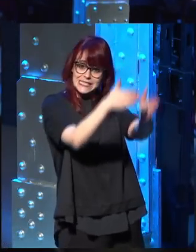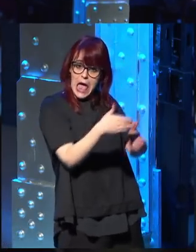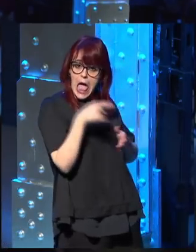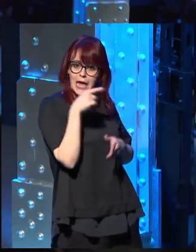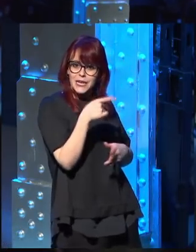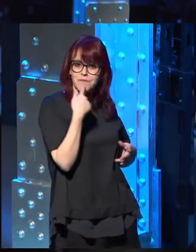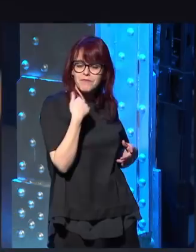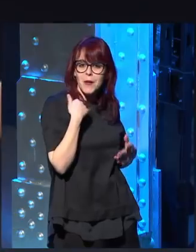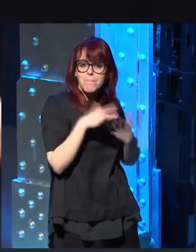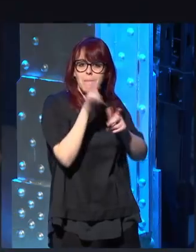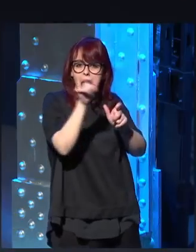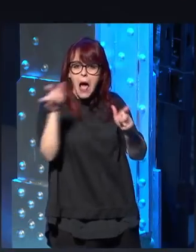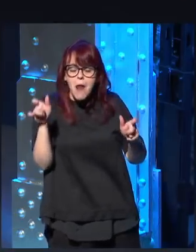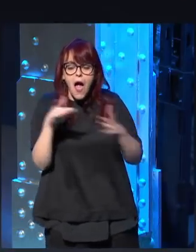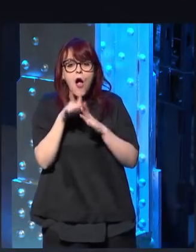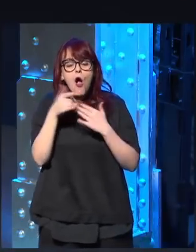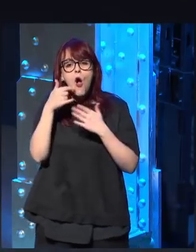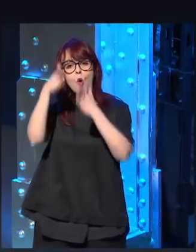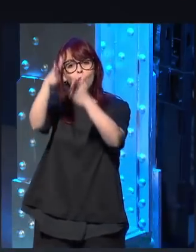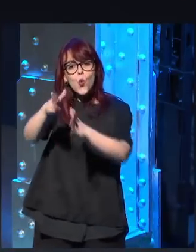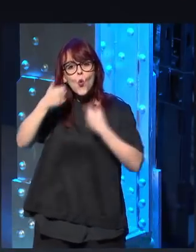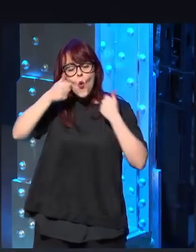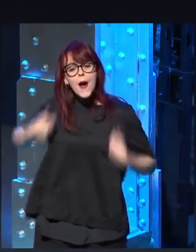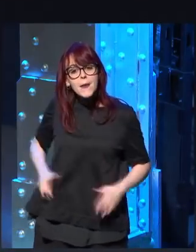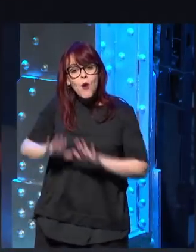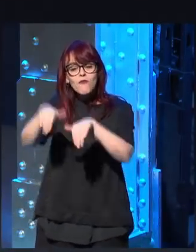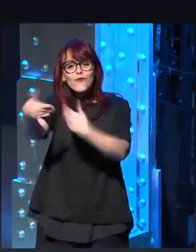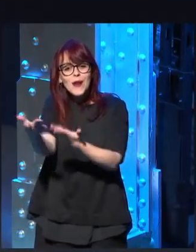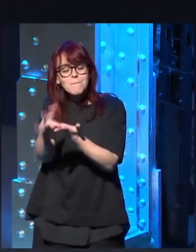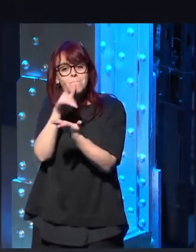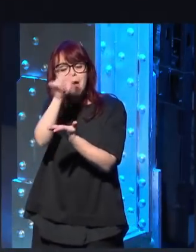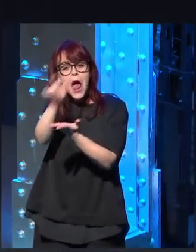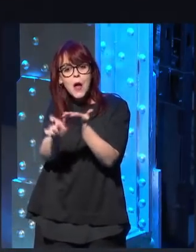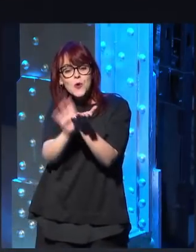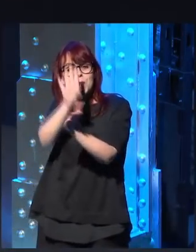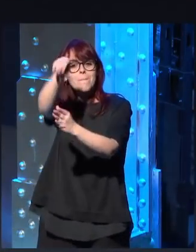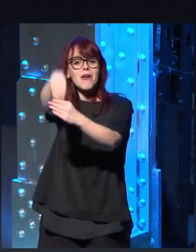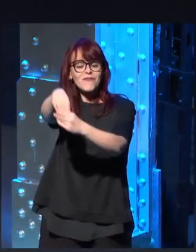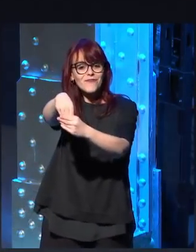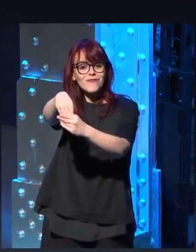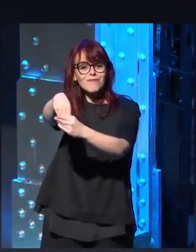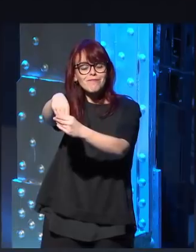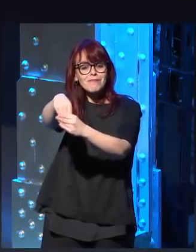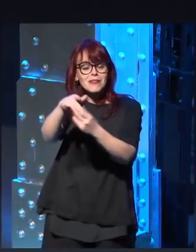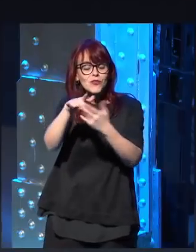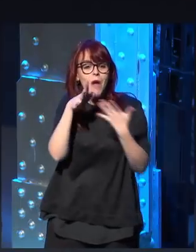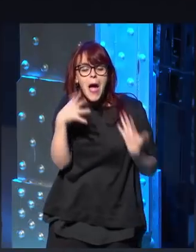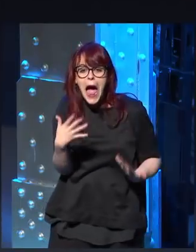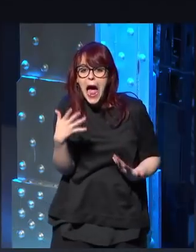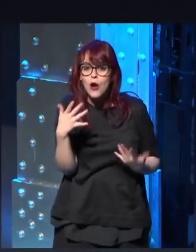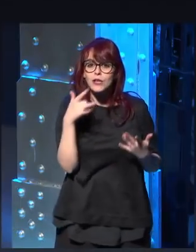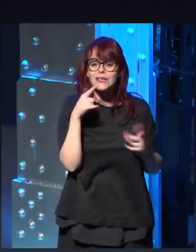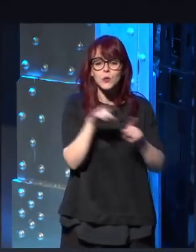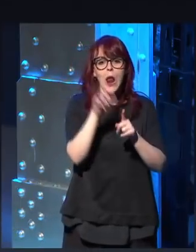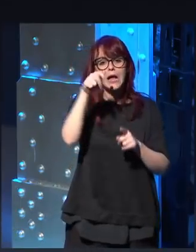que metéis palabras en cuerpos ajenos, y en este tiempo que corre está muy bien que haya escritores